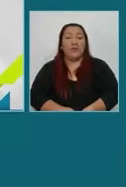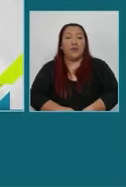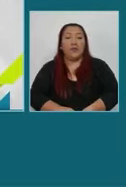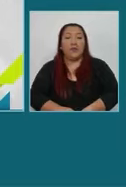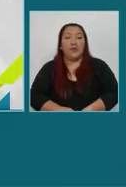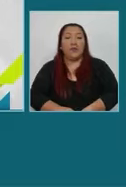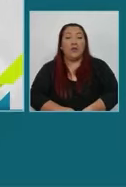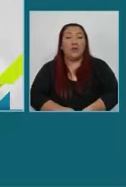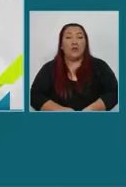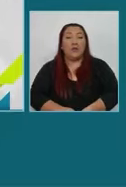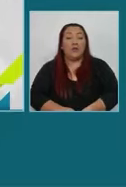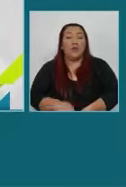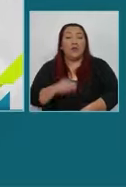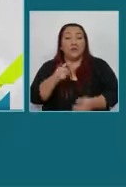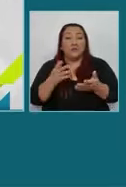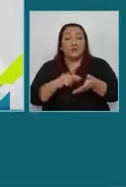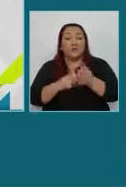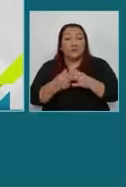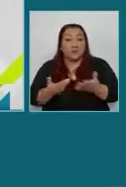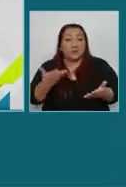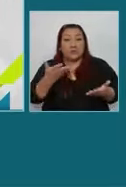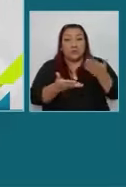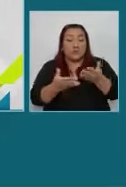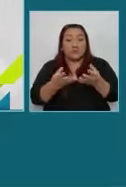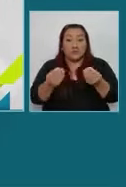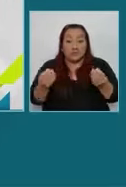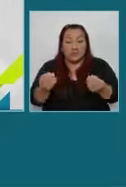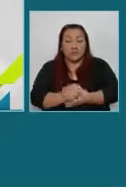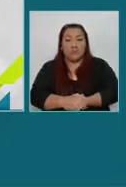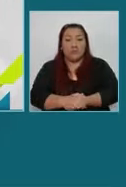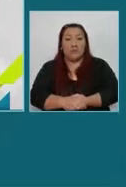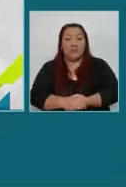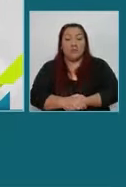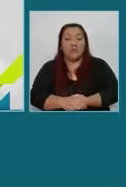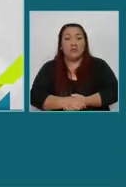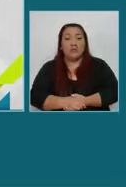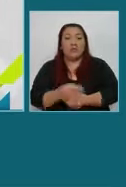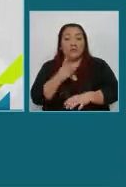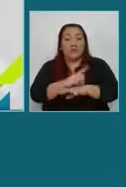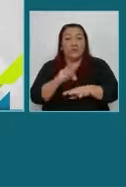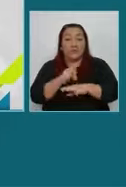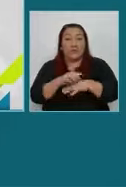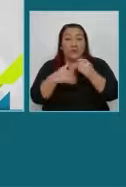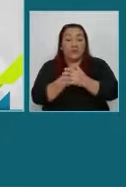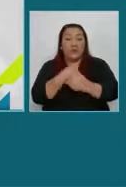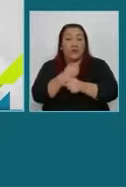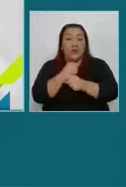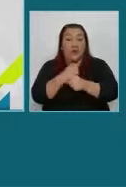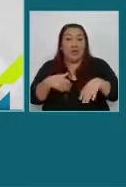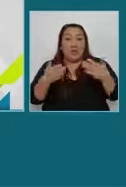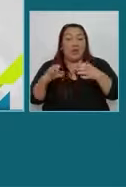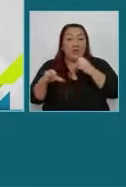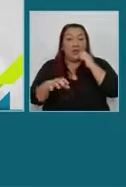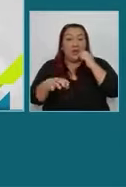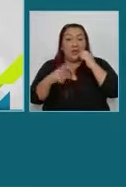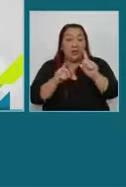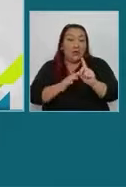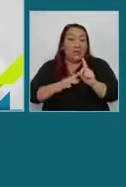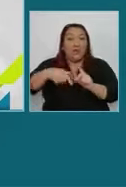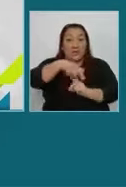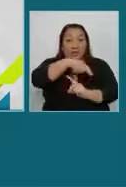uno de los elementos que yo creo que contribuye mucho a el desarrollo de estas capacidades y a permitir generar este